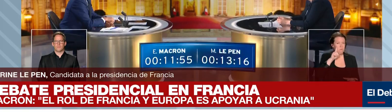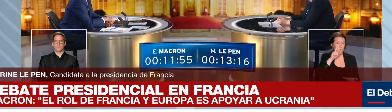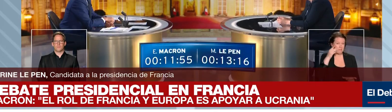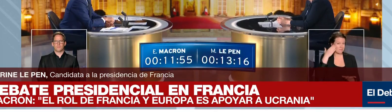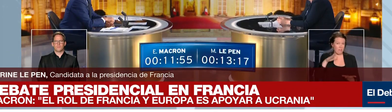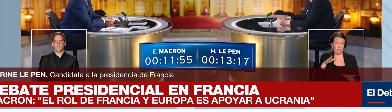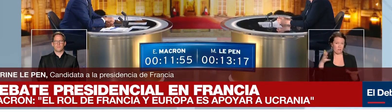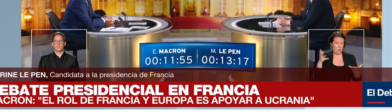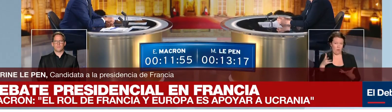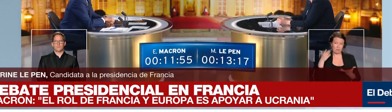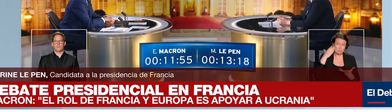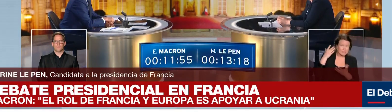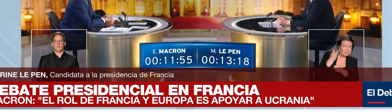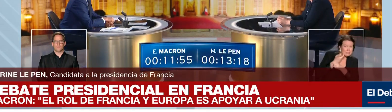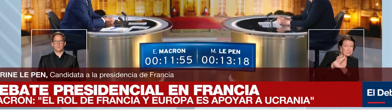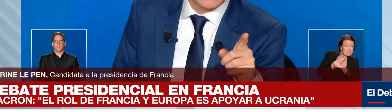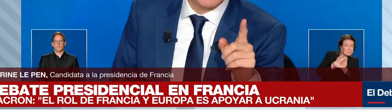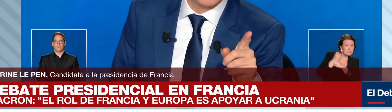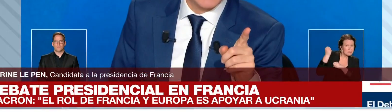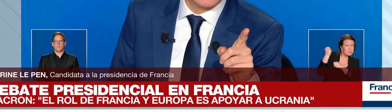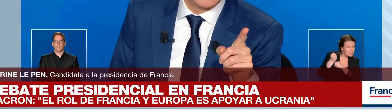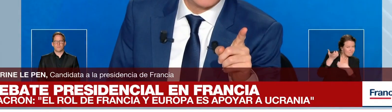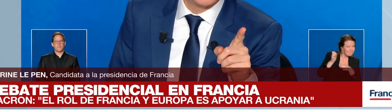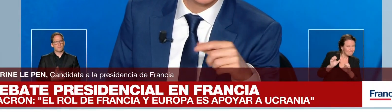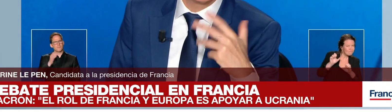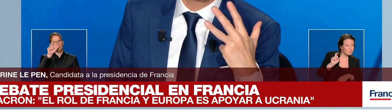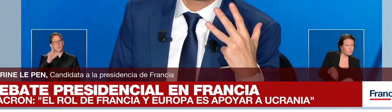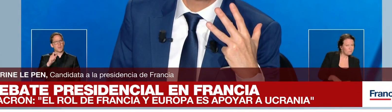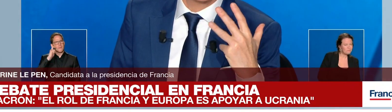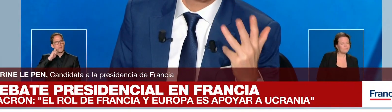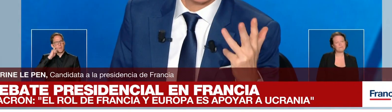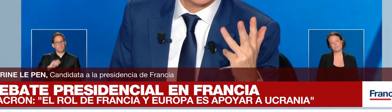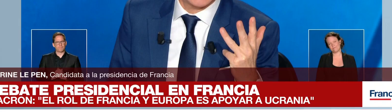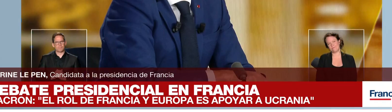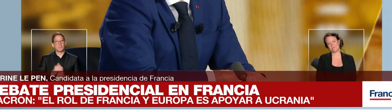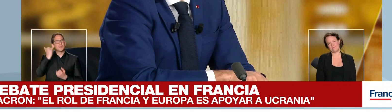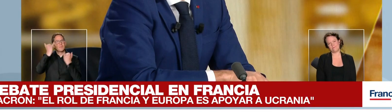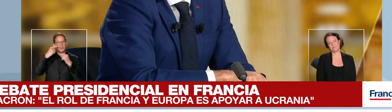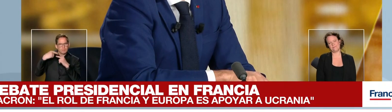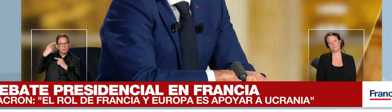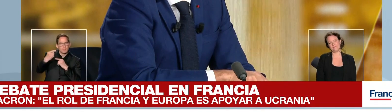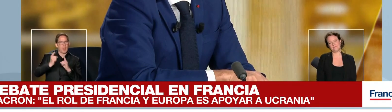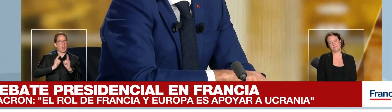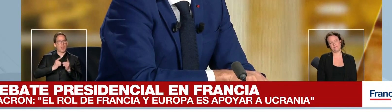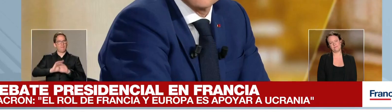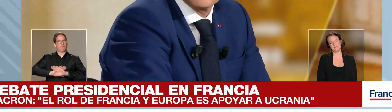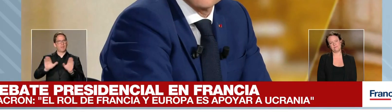que mañana se creen peligros aún mayores. Emmanuel Macron, el día en que esta guerra se